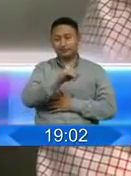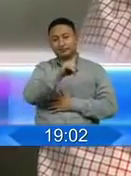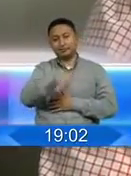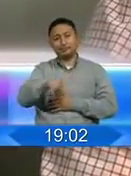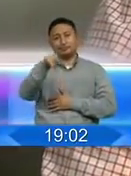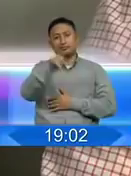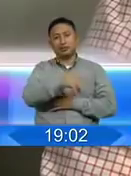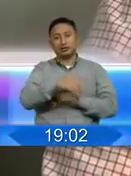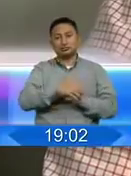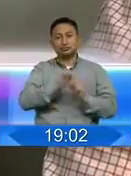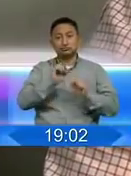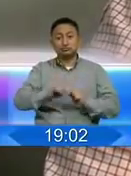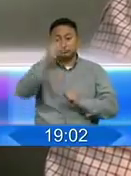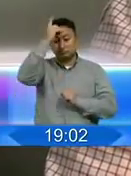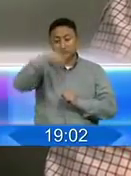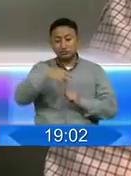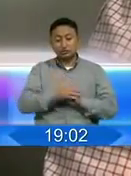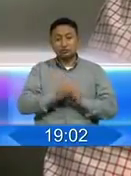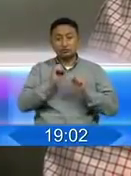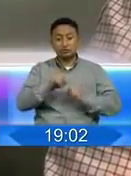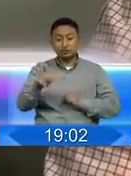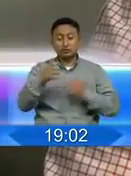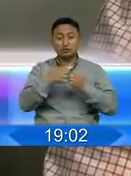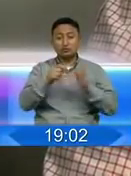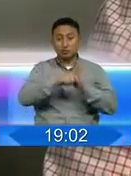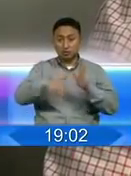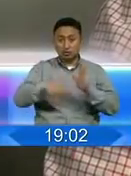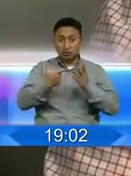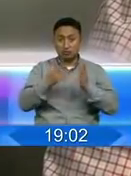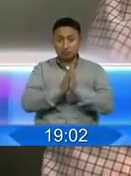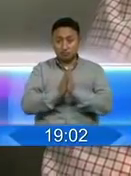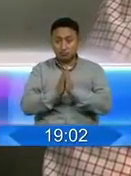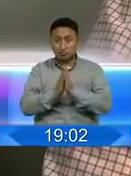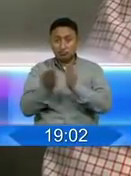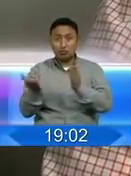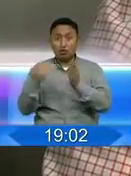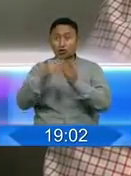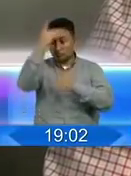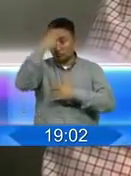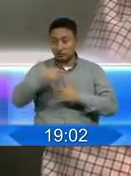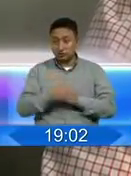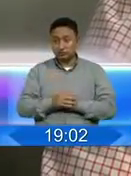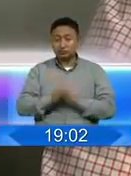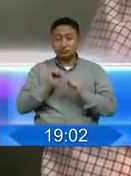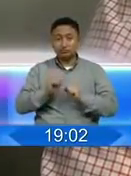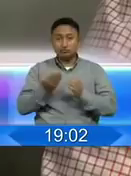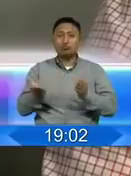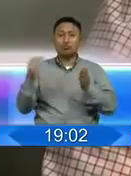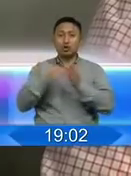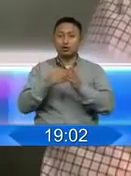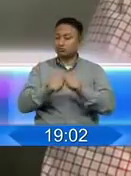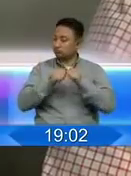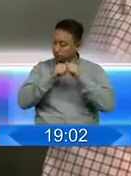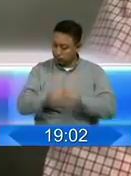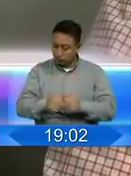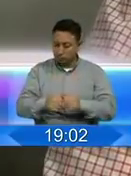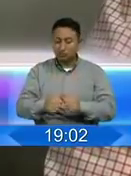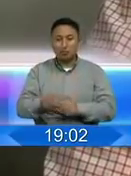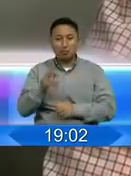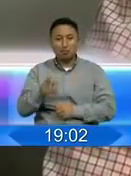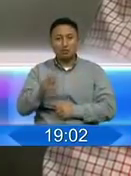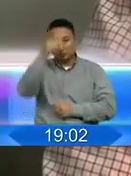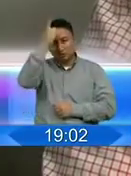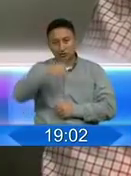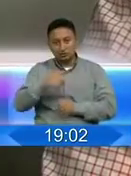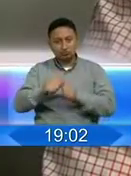Esta resolución fue apelada por su equipo de abogados y ha sido ratificada la